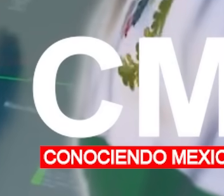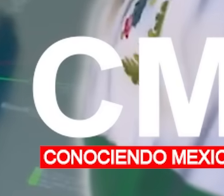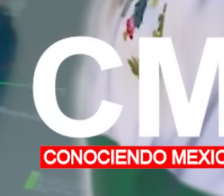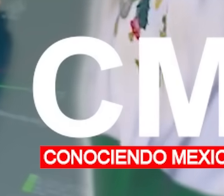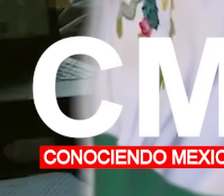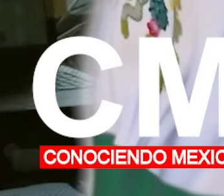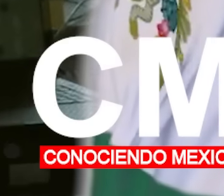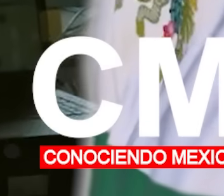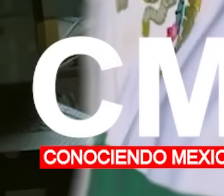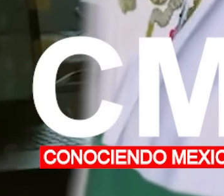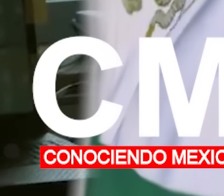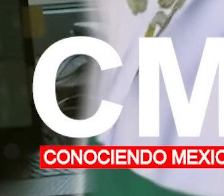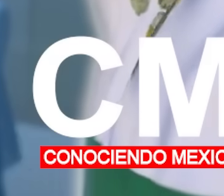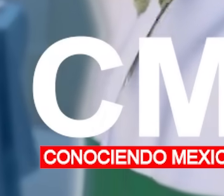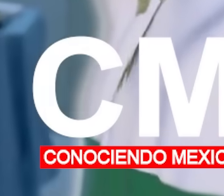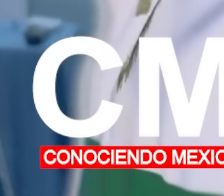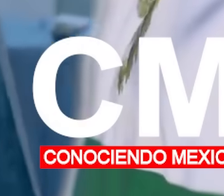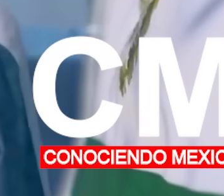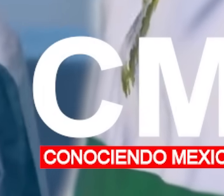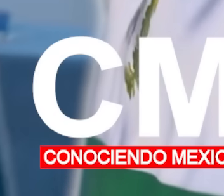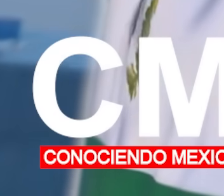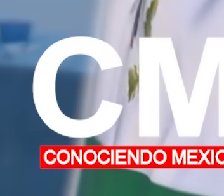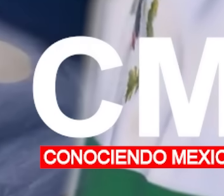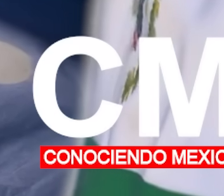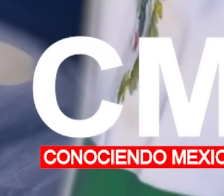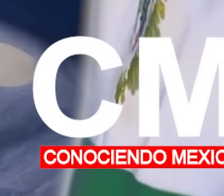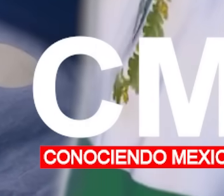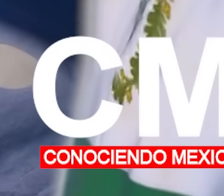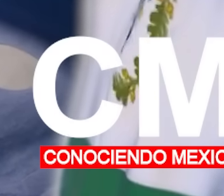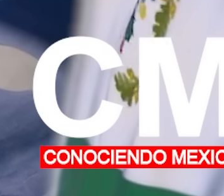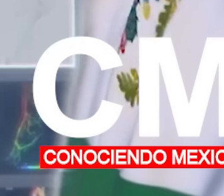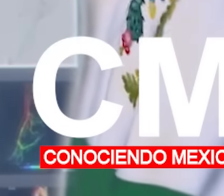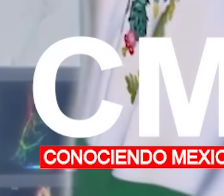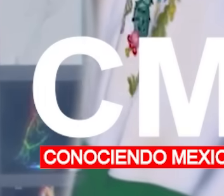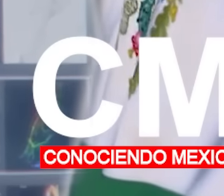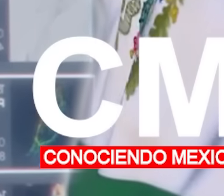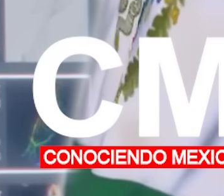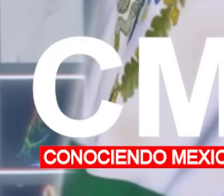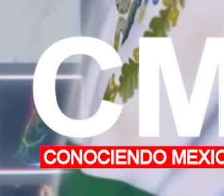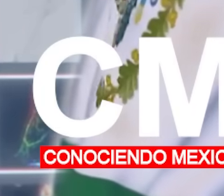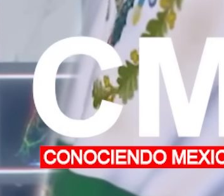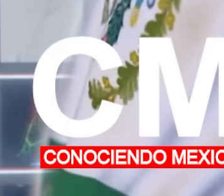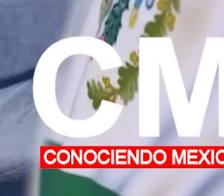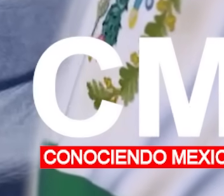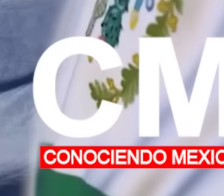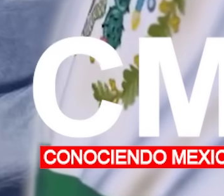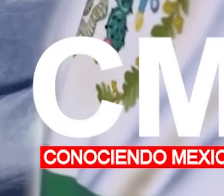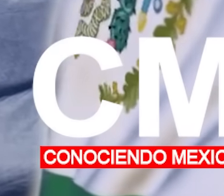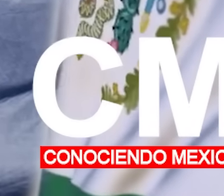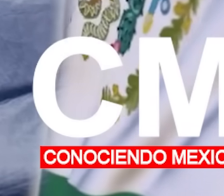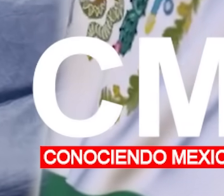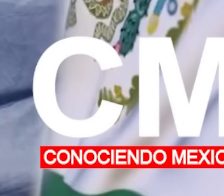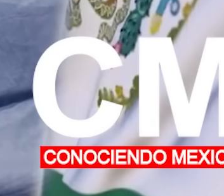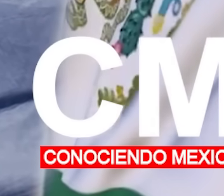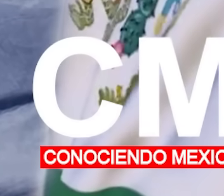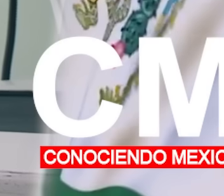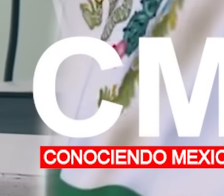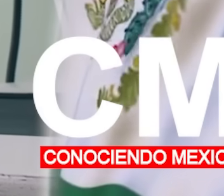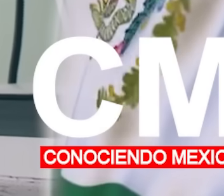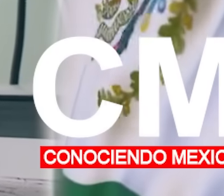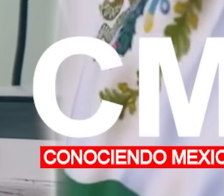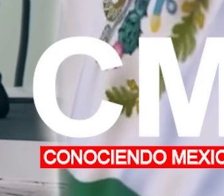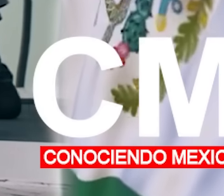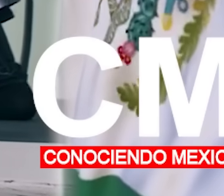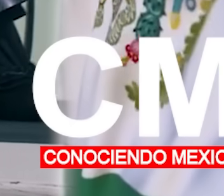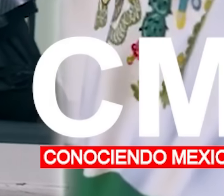transporte, dispositivos médicos, farmacéutica, también la agroindustria, equipo de generación y distribución de energía eléctrica como